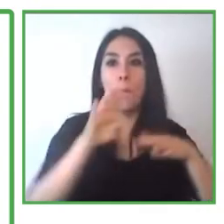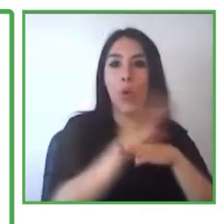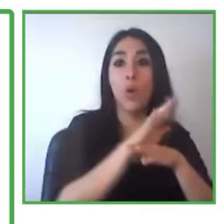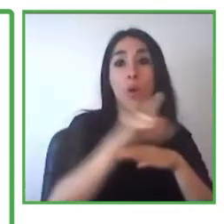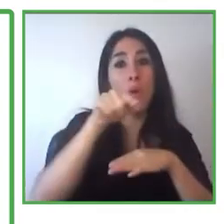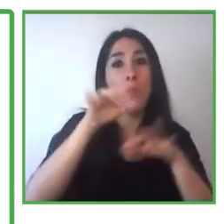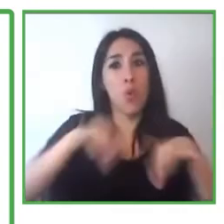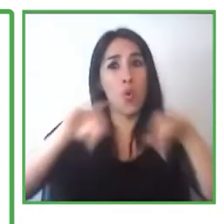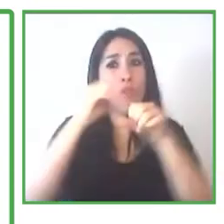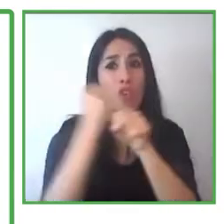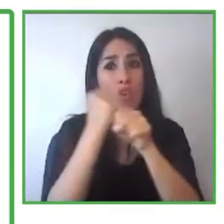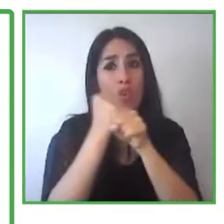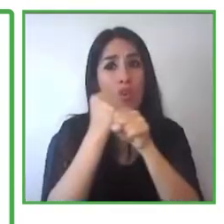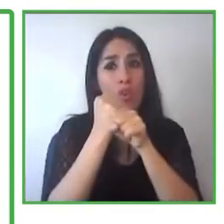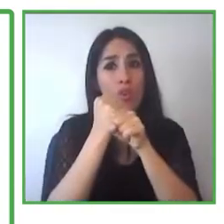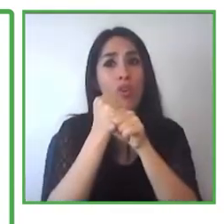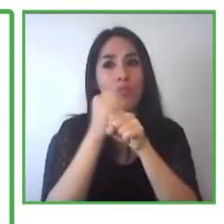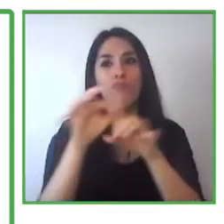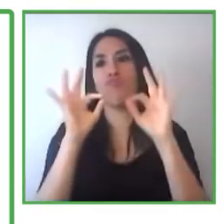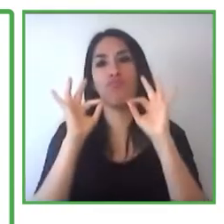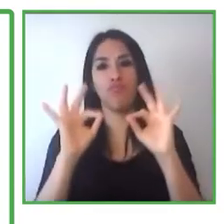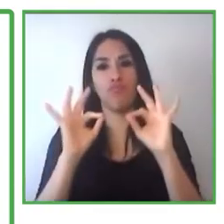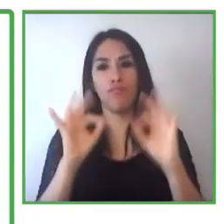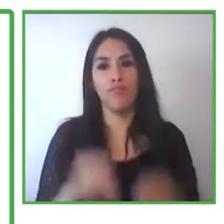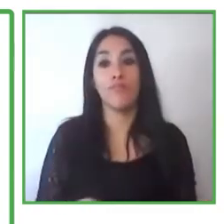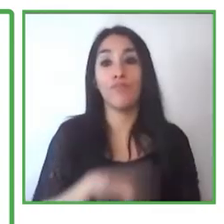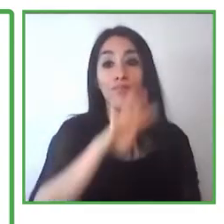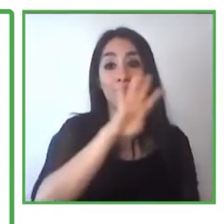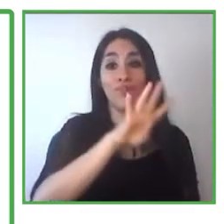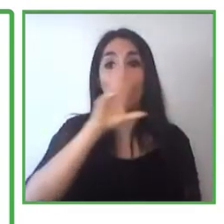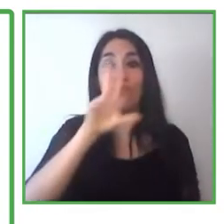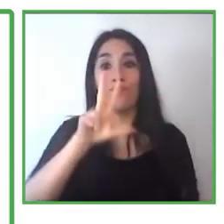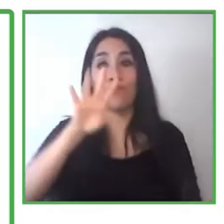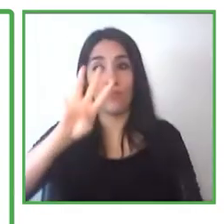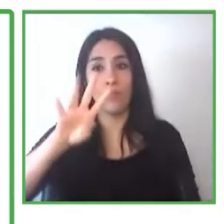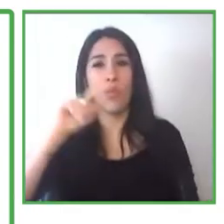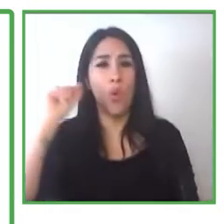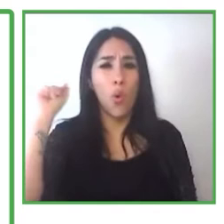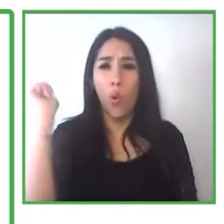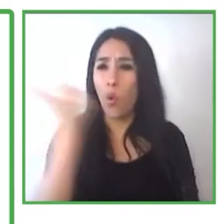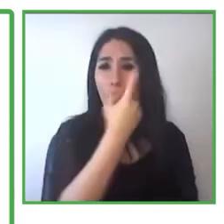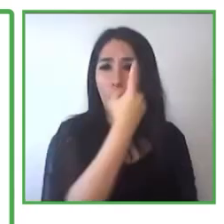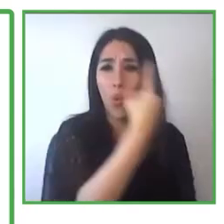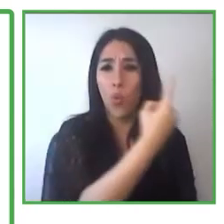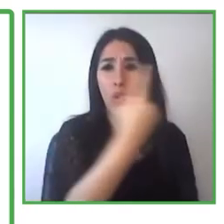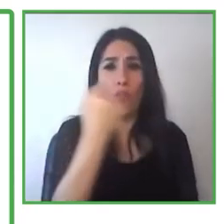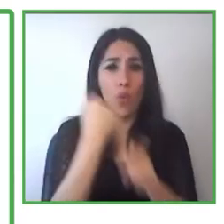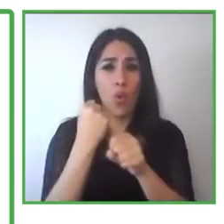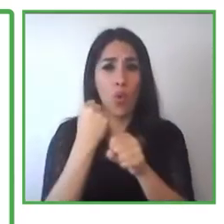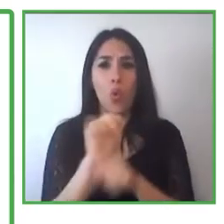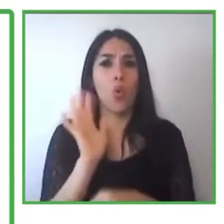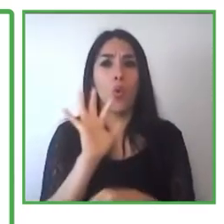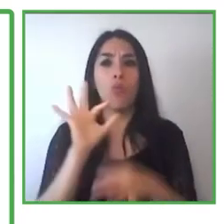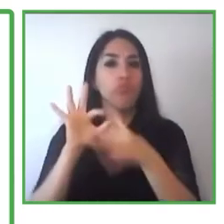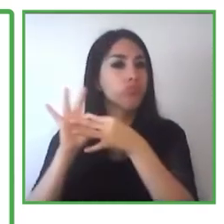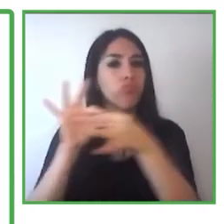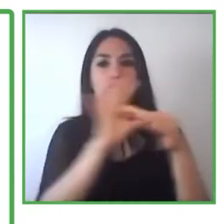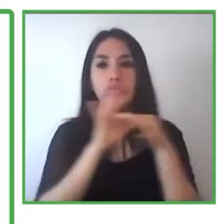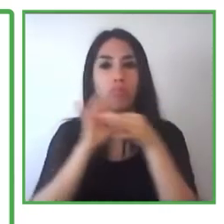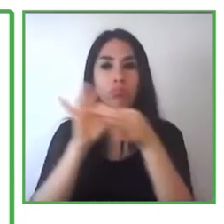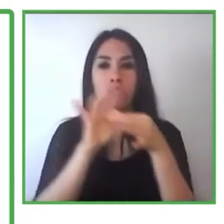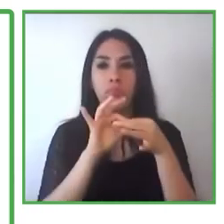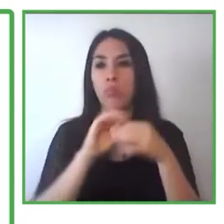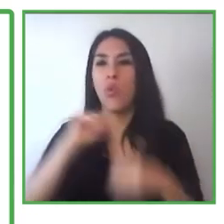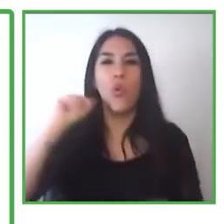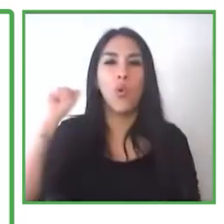haya 482 entidades sociales, cada una trabajando con sus colectivos y de una forma individual, sino que hay que trabajar